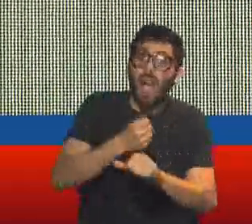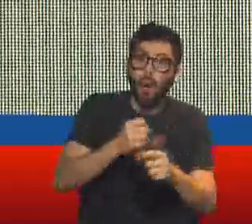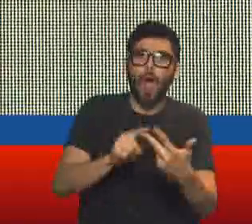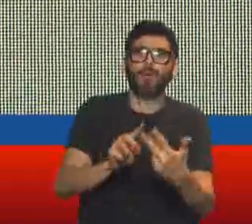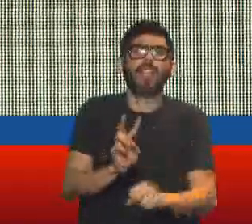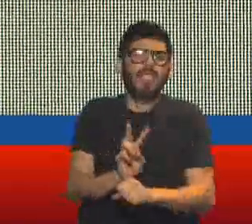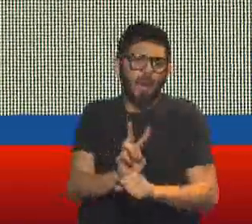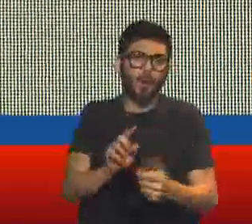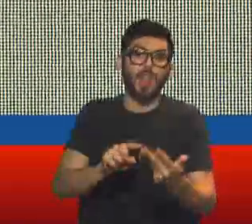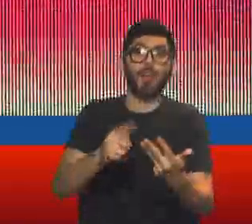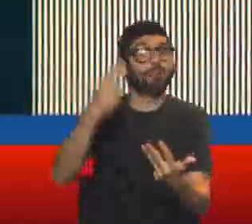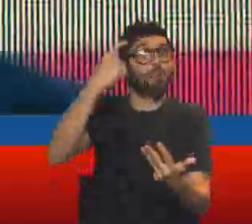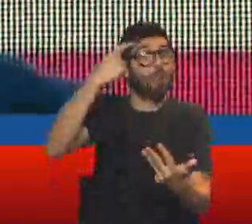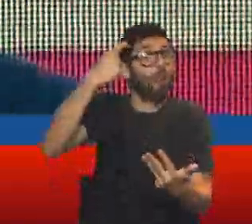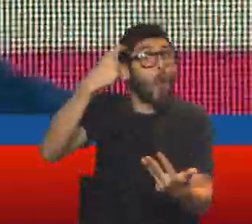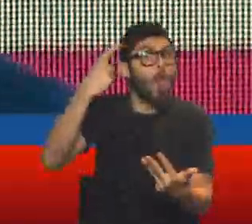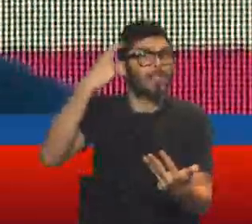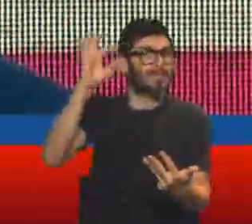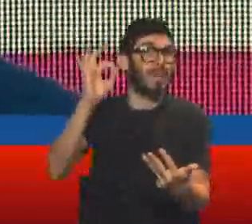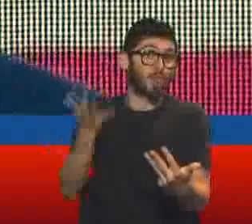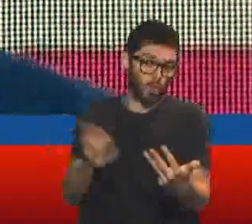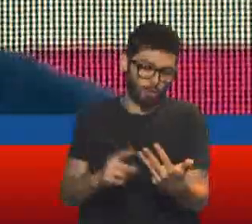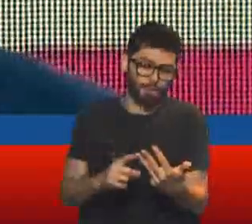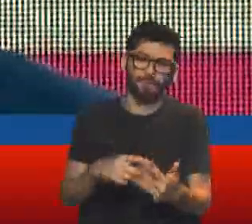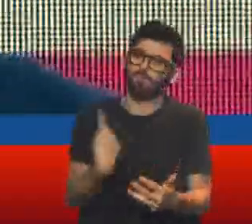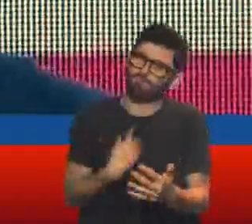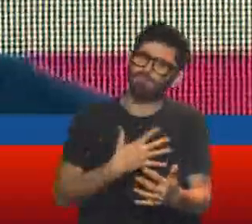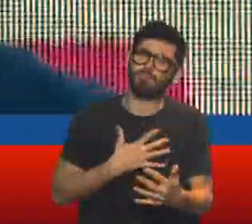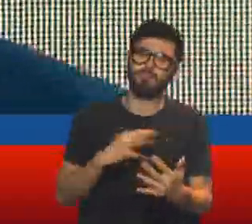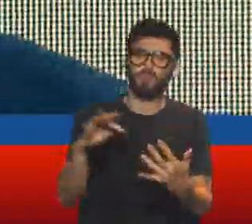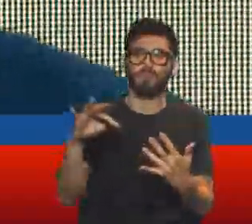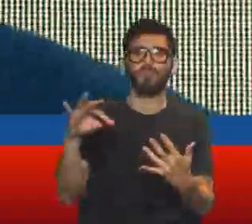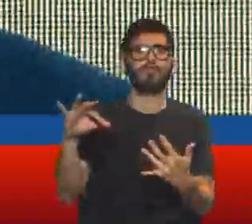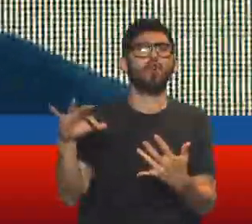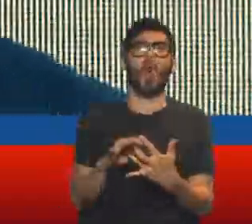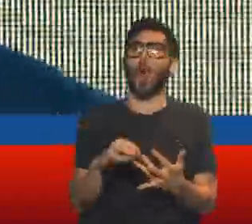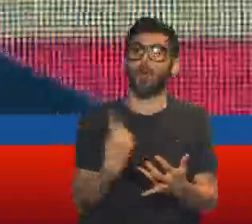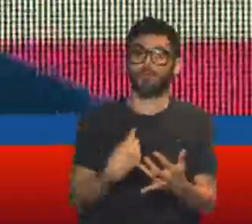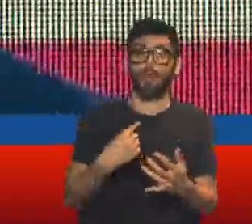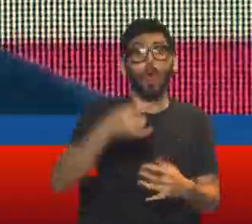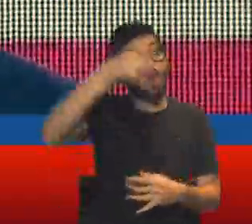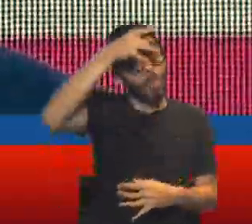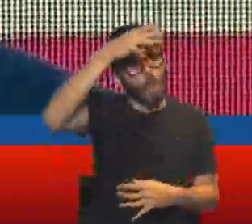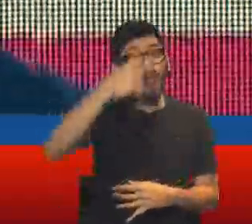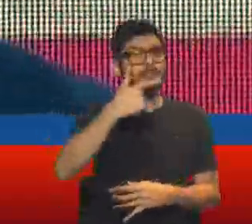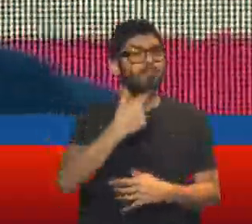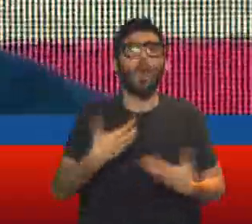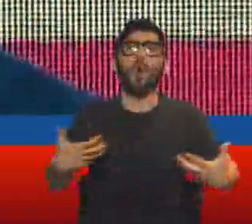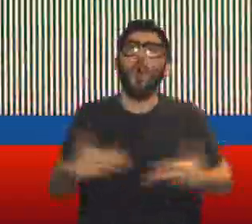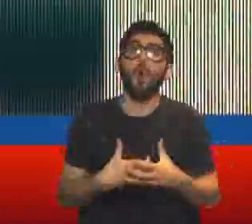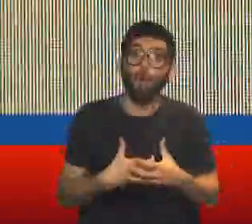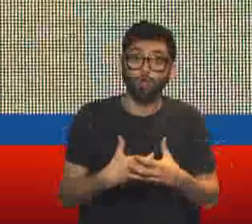seguridad, del conocimiento. Nos comprometimos a estar juntos el 12 de septiembre. Y estamos